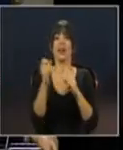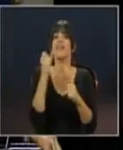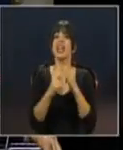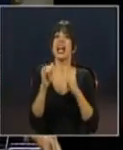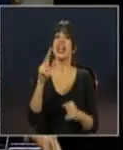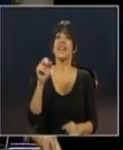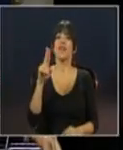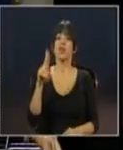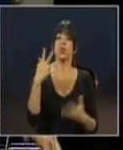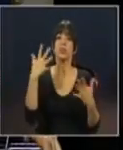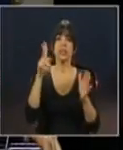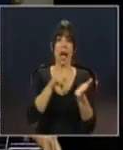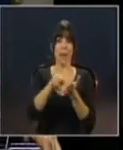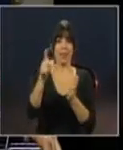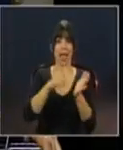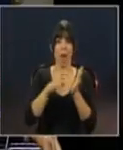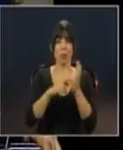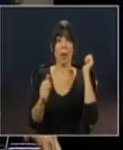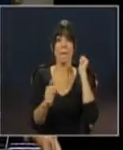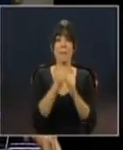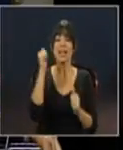ha cancelado la deuda por más de